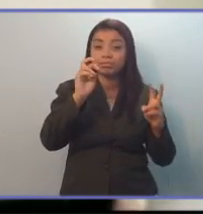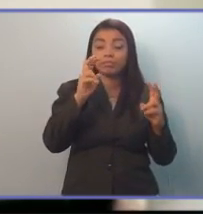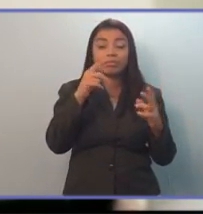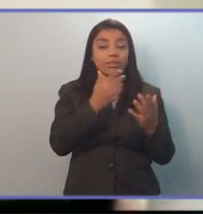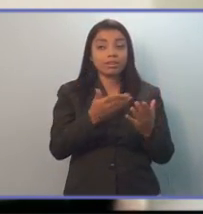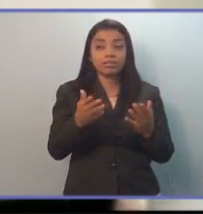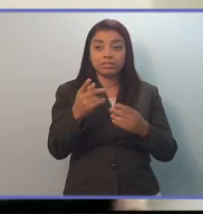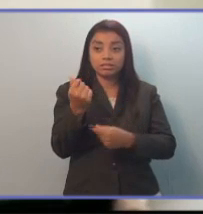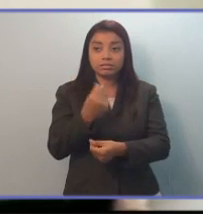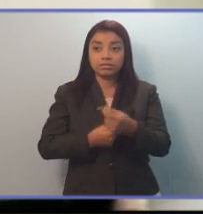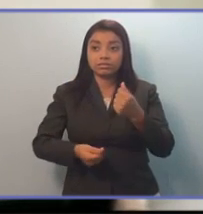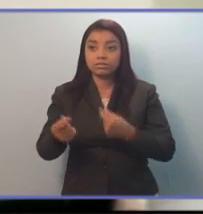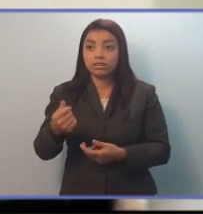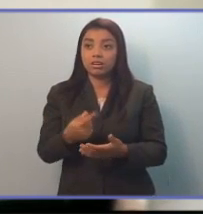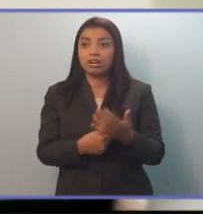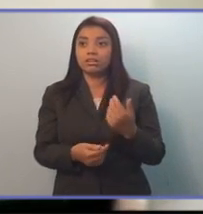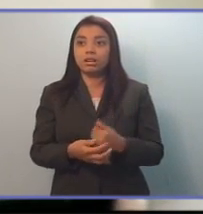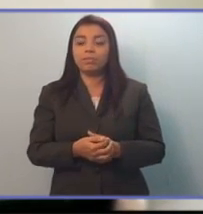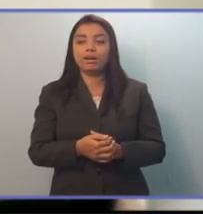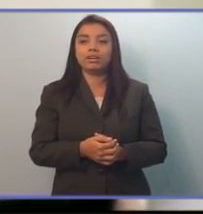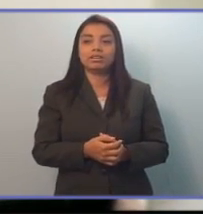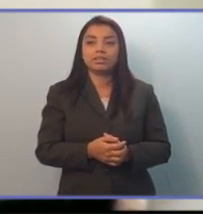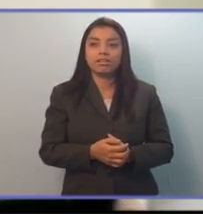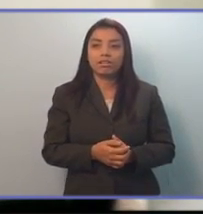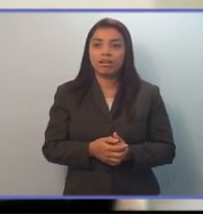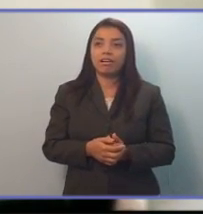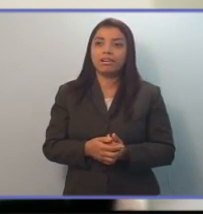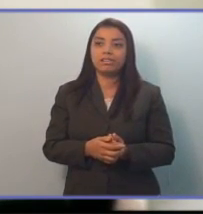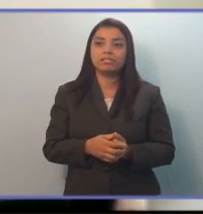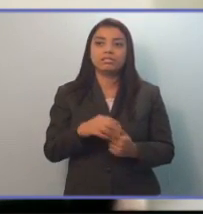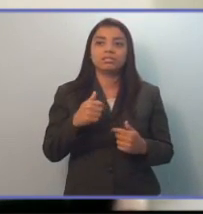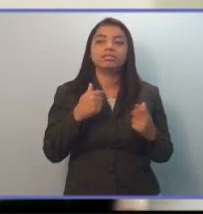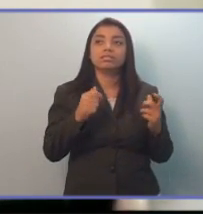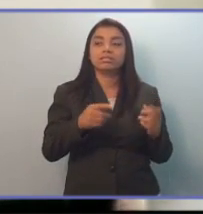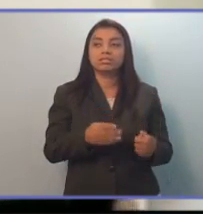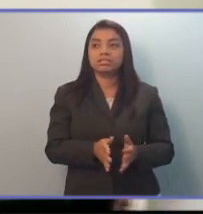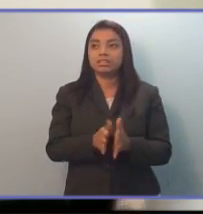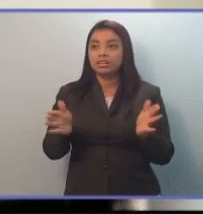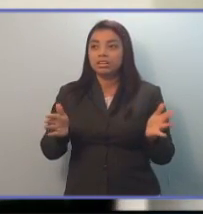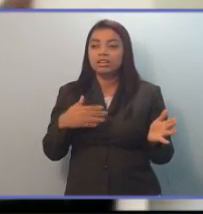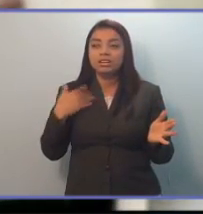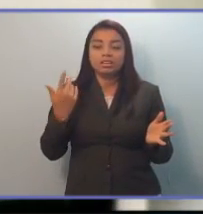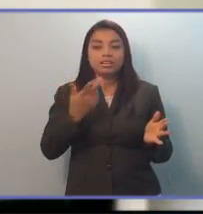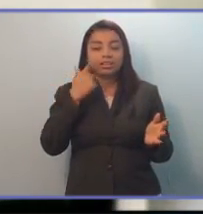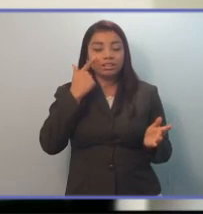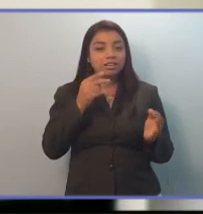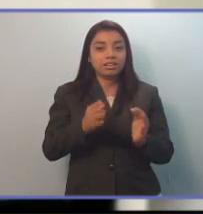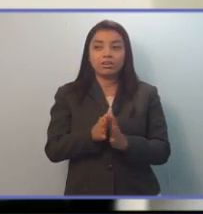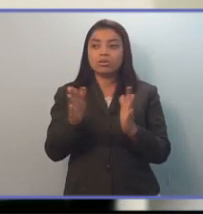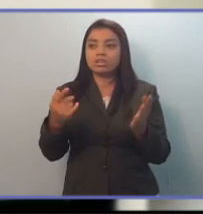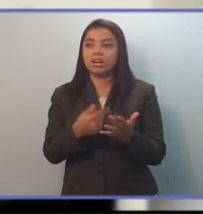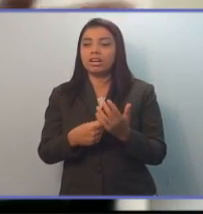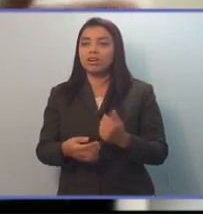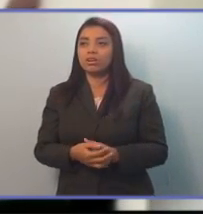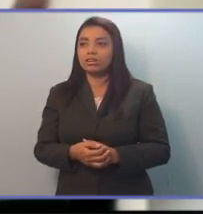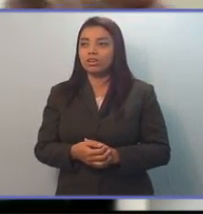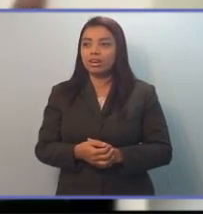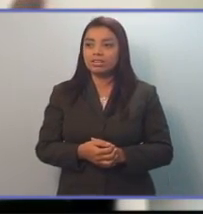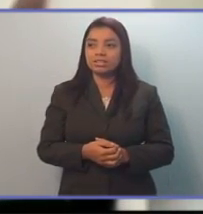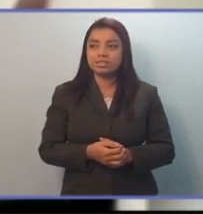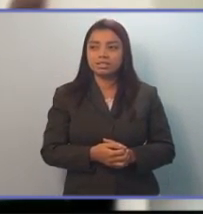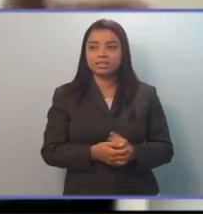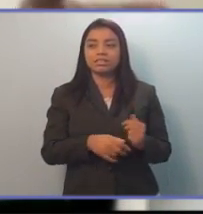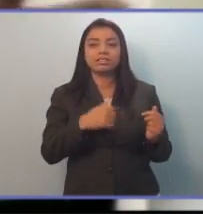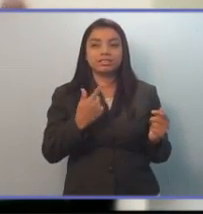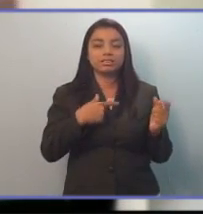tipo comercial o profesional, ¿cree usted que en general los órganos que componen